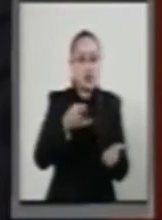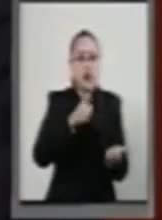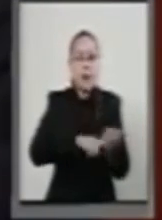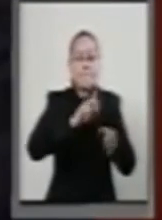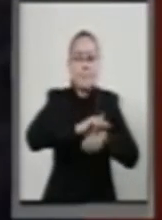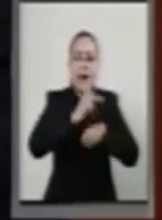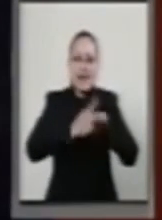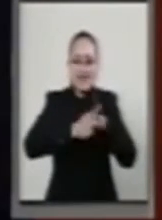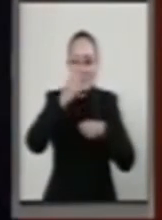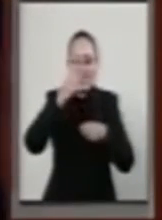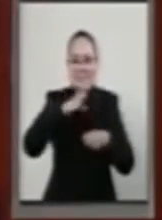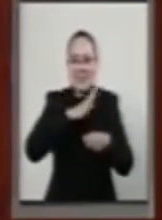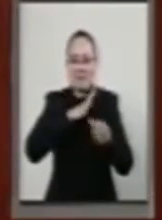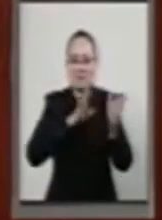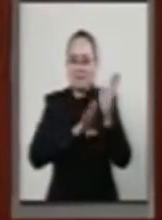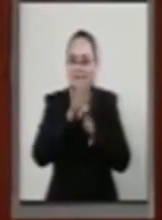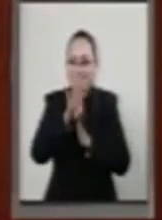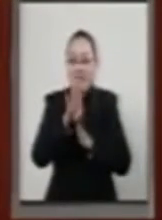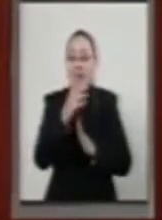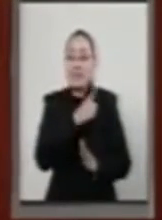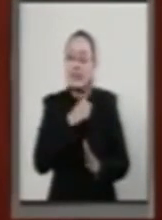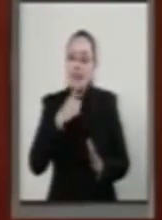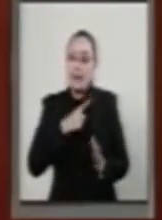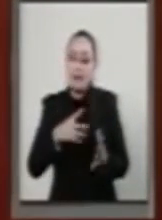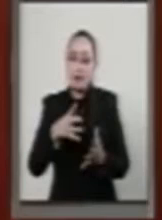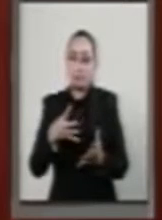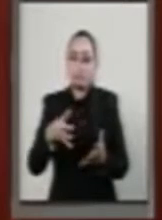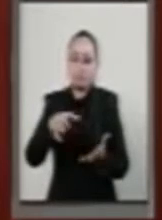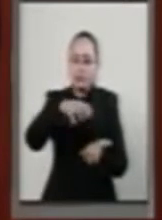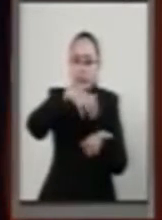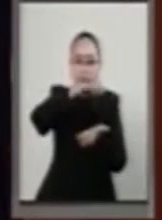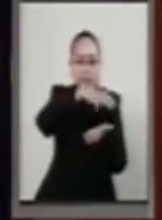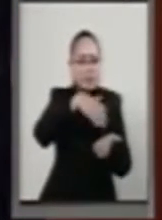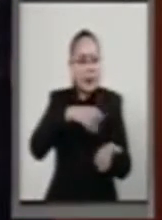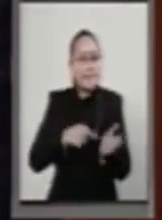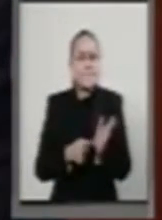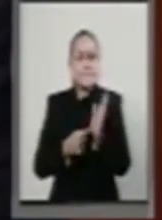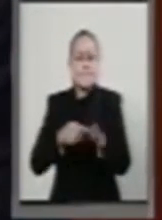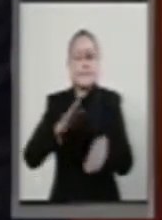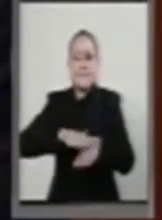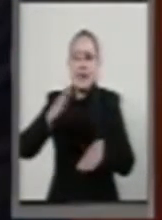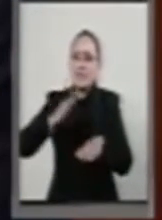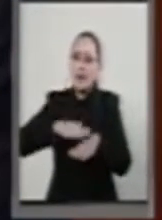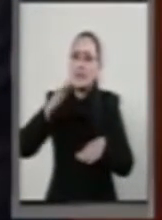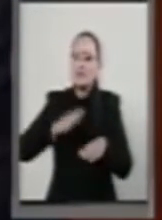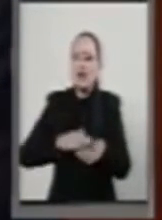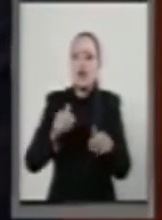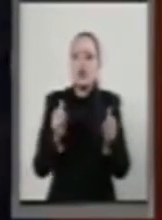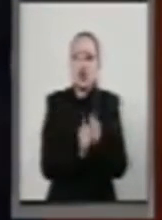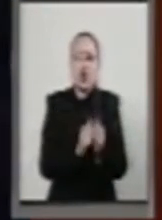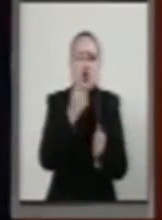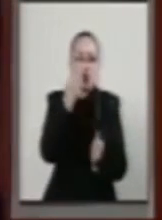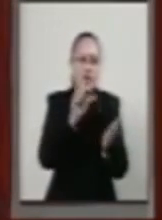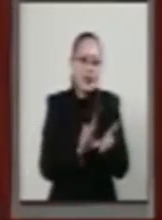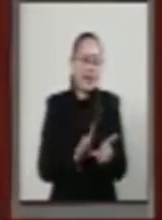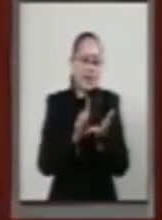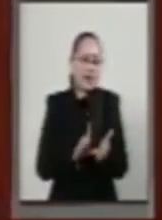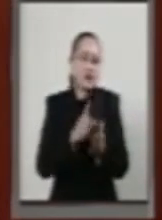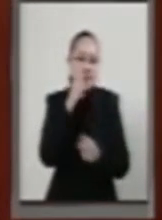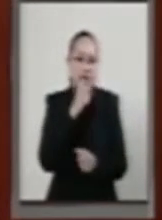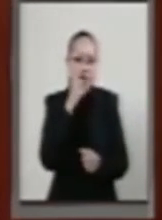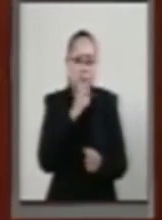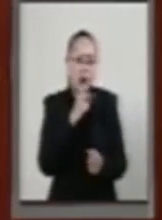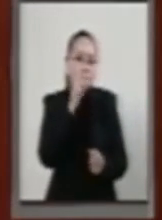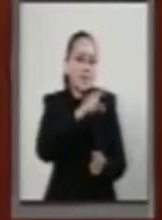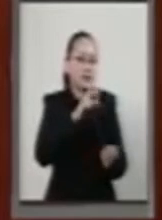vías de desarrollo tendrá que producir más cultivos por cada litro de agua, conservar los